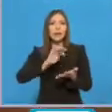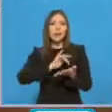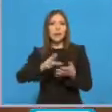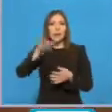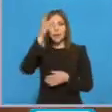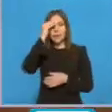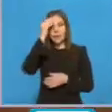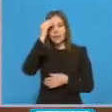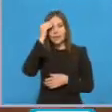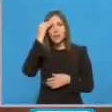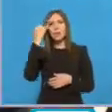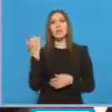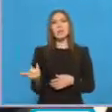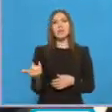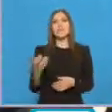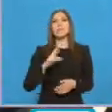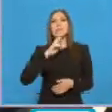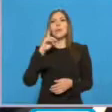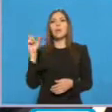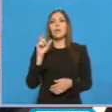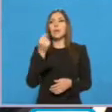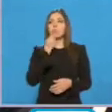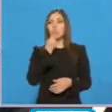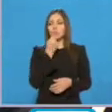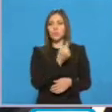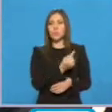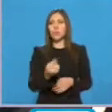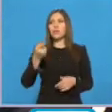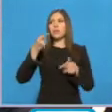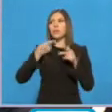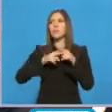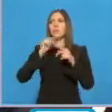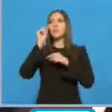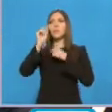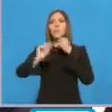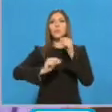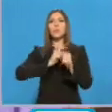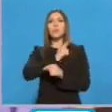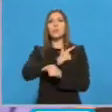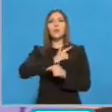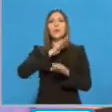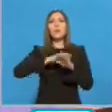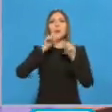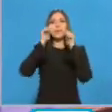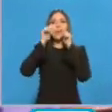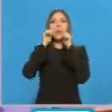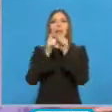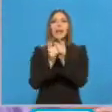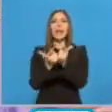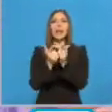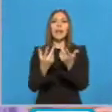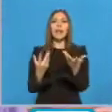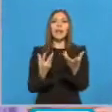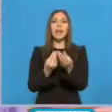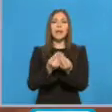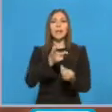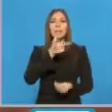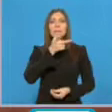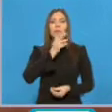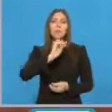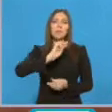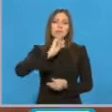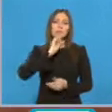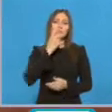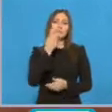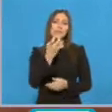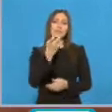decían ustedes, qué mejor cuando de niños nos comenzamos a adentrar en Claro. un libro, en un Sí. texto en compañía de nuestros papás. Claro. Claro.